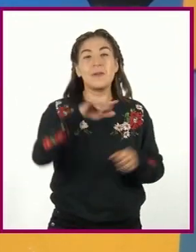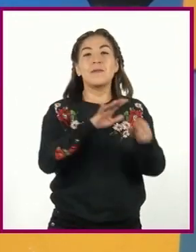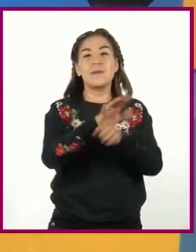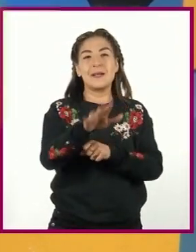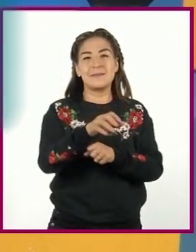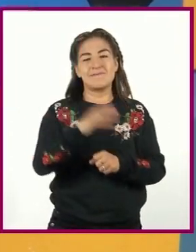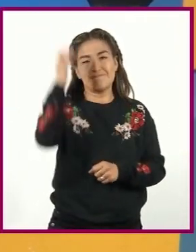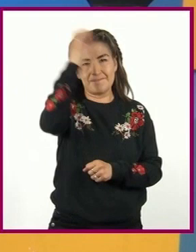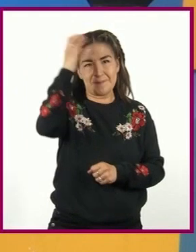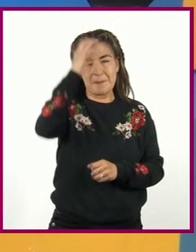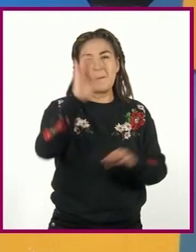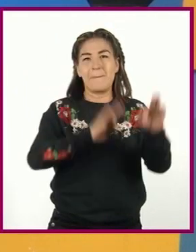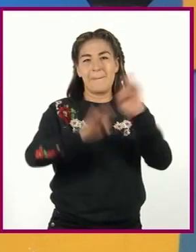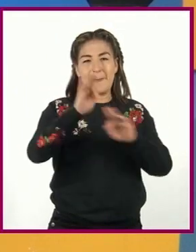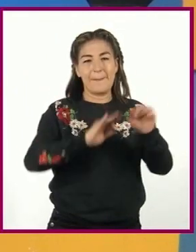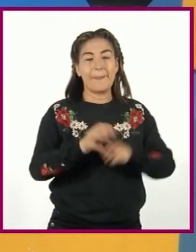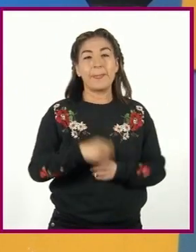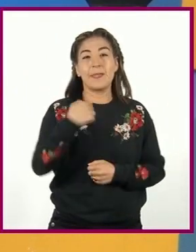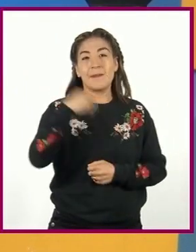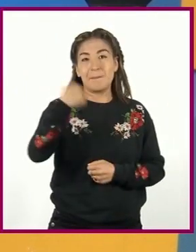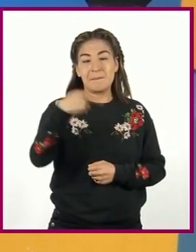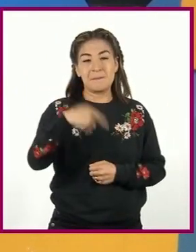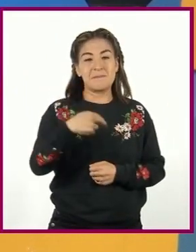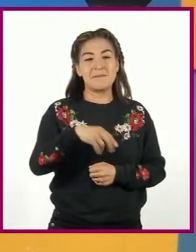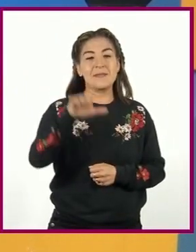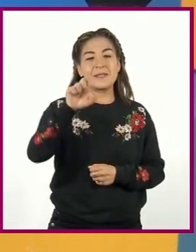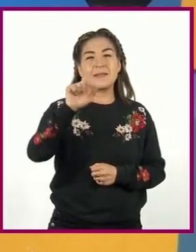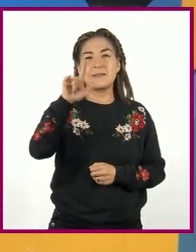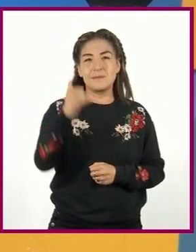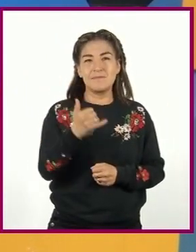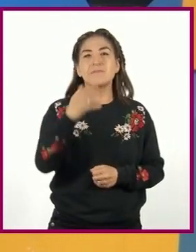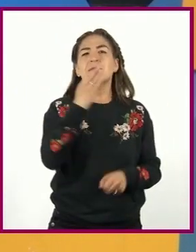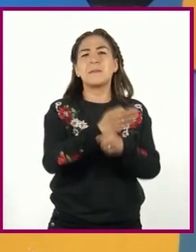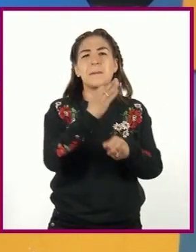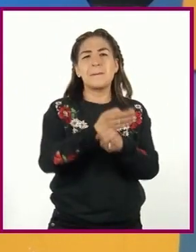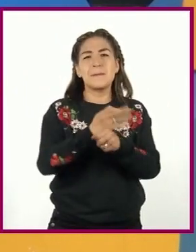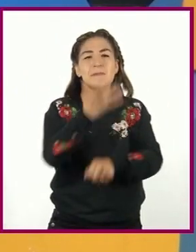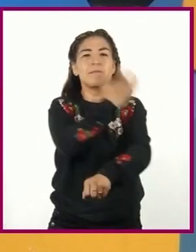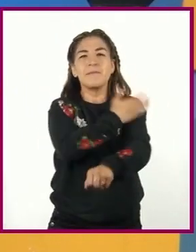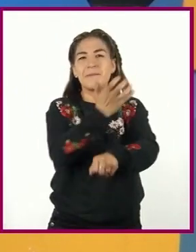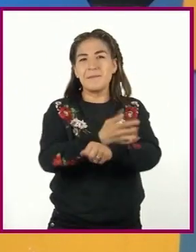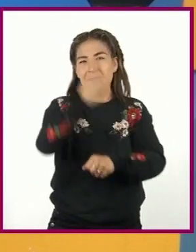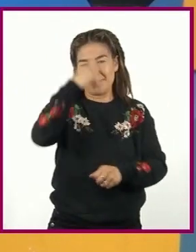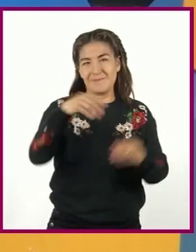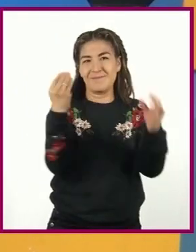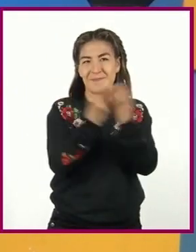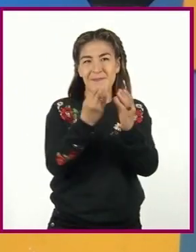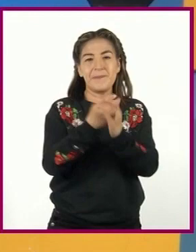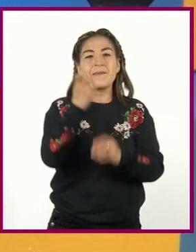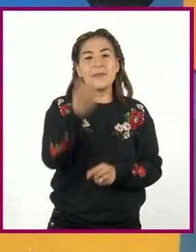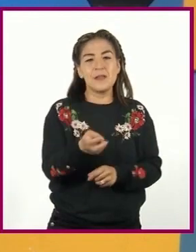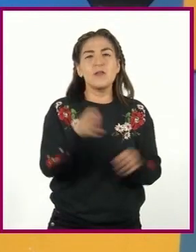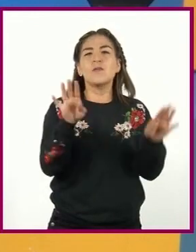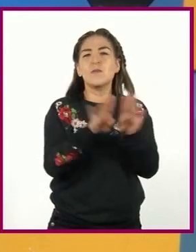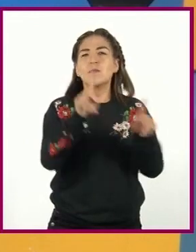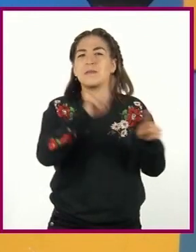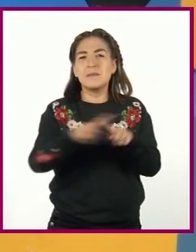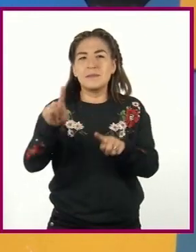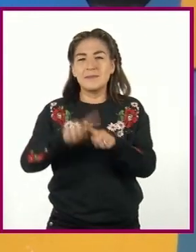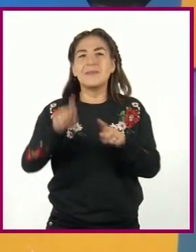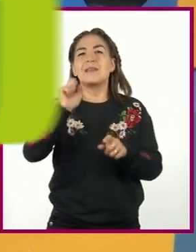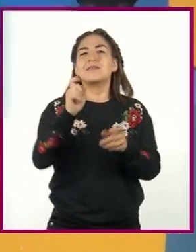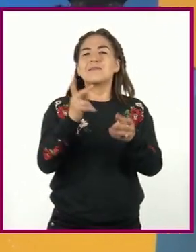de Ciencias Física. Mi nombre es Leslie Mendívil y les estaremos acompañando en estas sesiones en las que realizaremos un